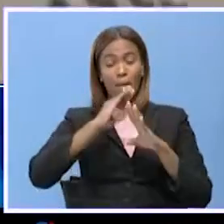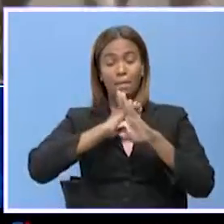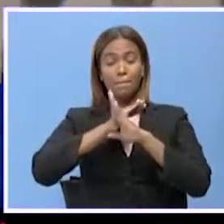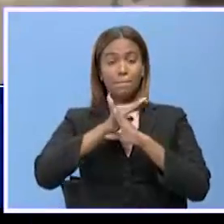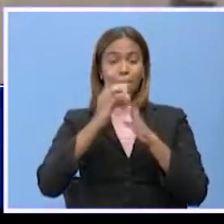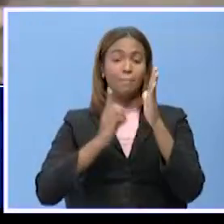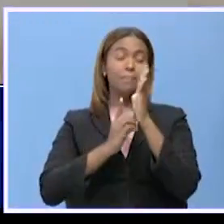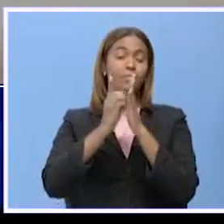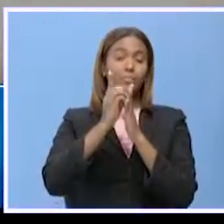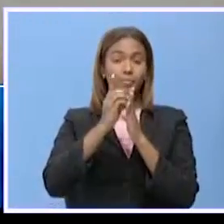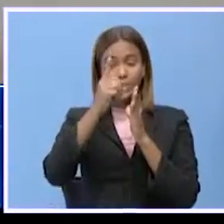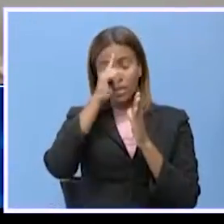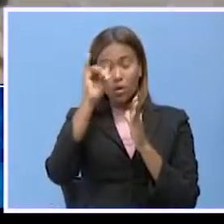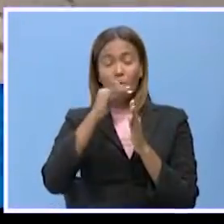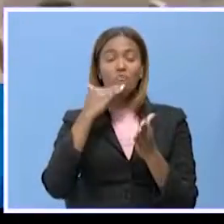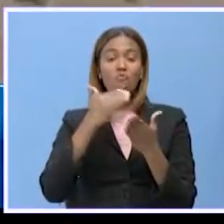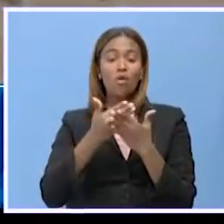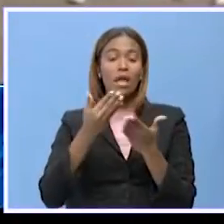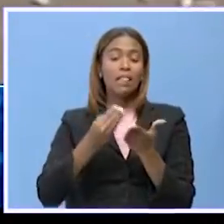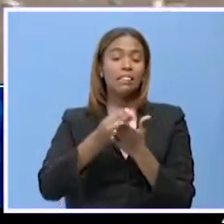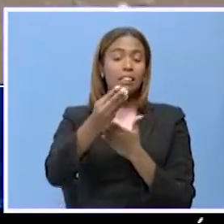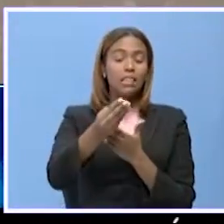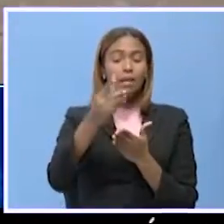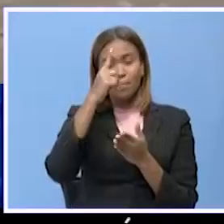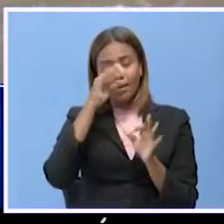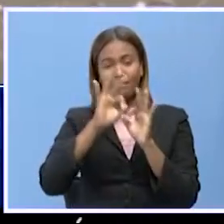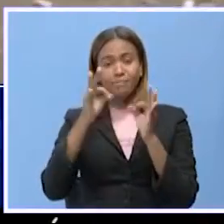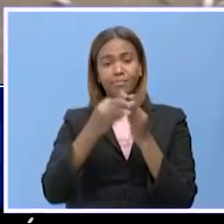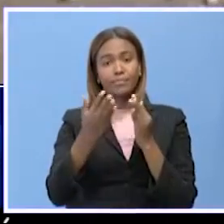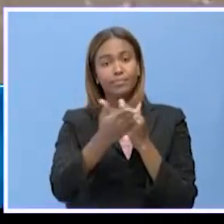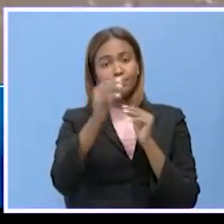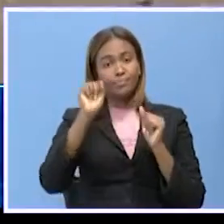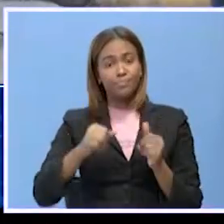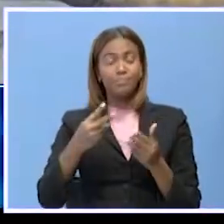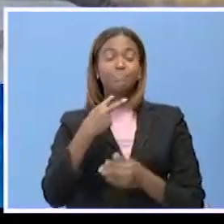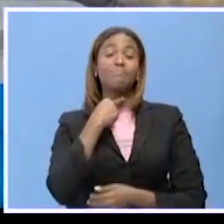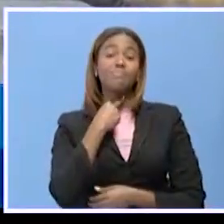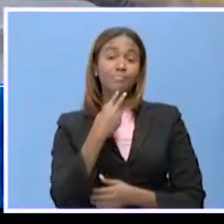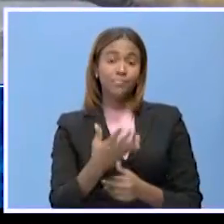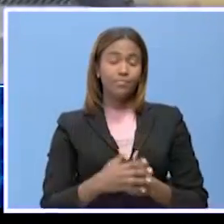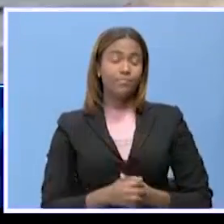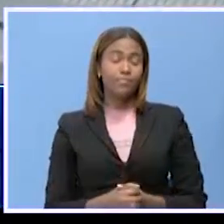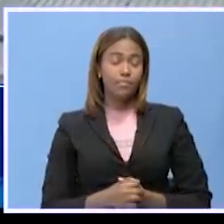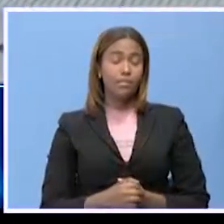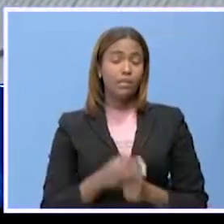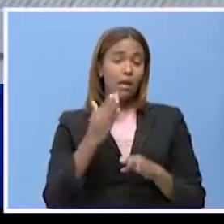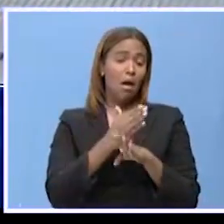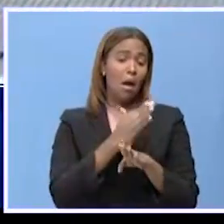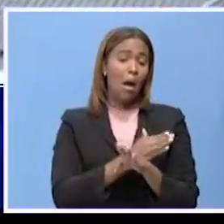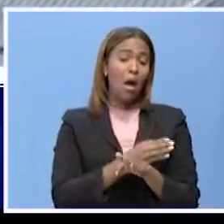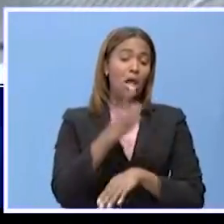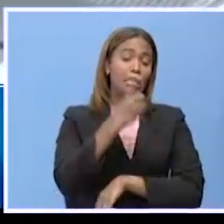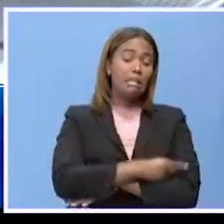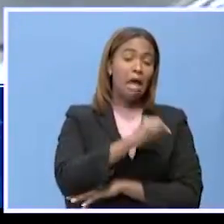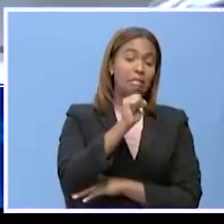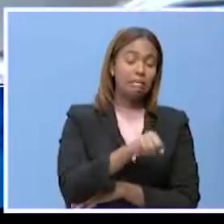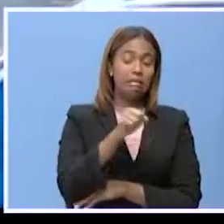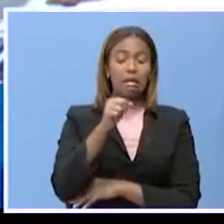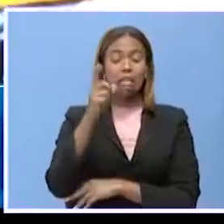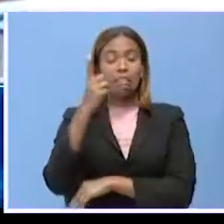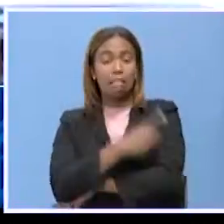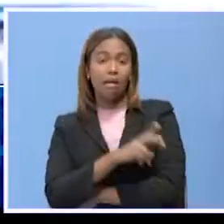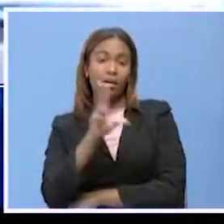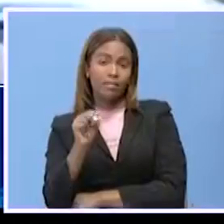el desarrollo y la obtención de recursos para el sostenimiento de sus familias. Un poco mejor un día sí, un día no, pero